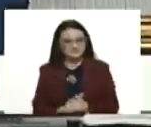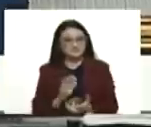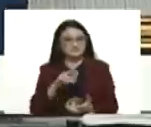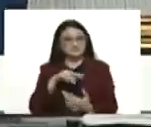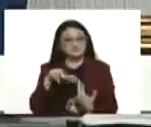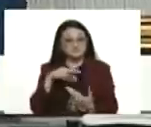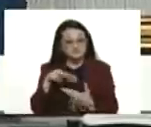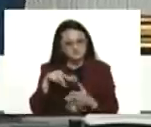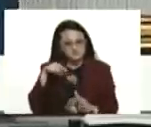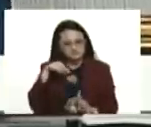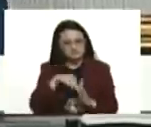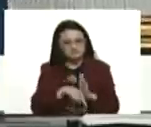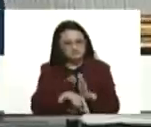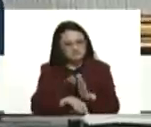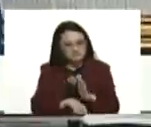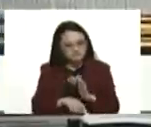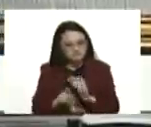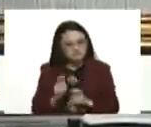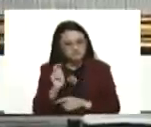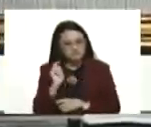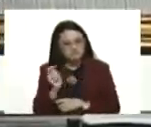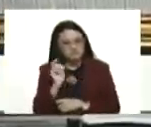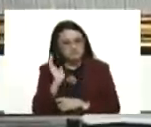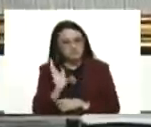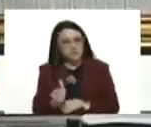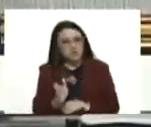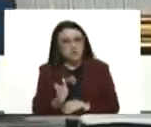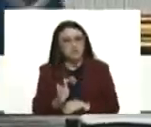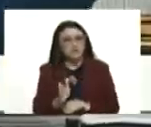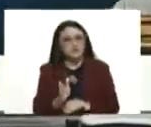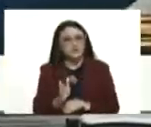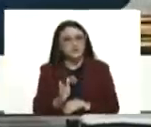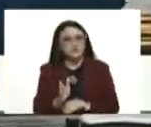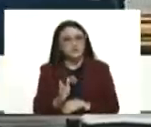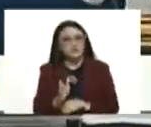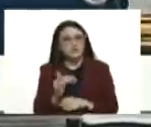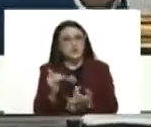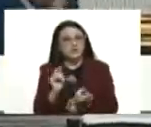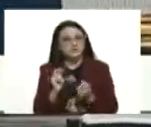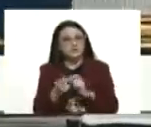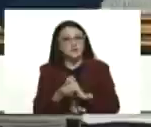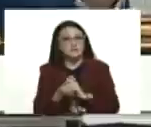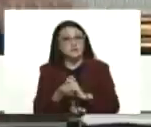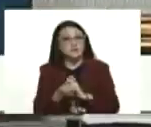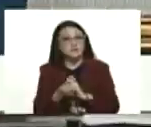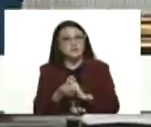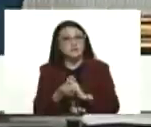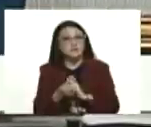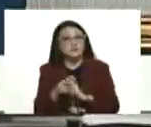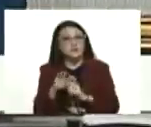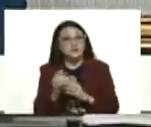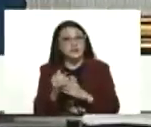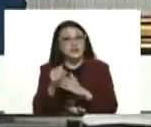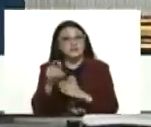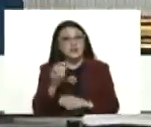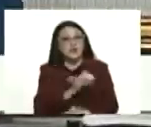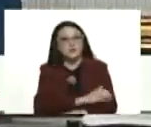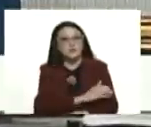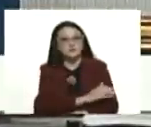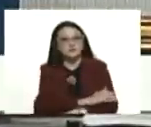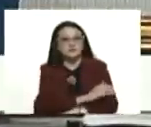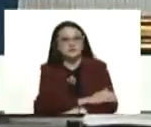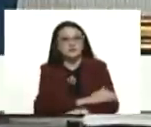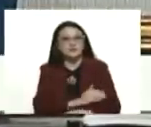va a fondo e imputa a un corrupto, de la noche a la mañana se convierte en un preclaro dirigente de la oposición venezolana.